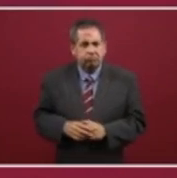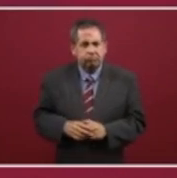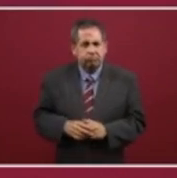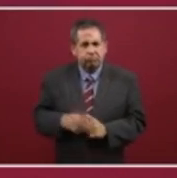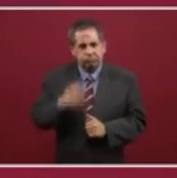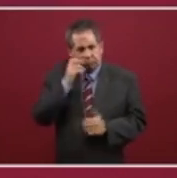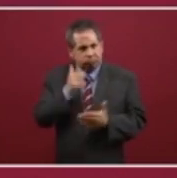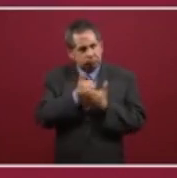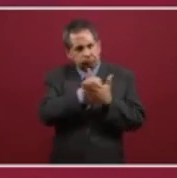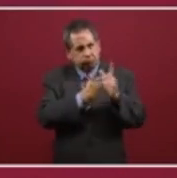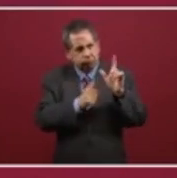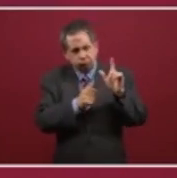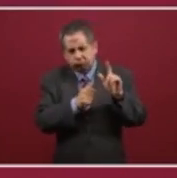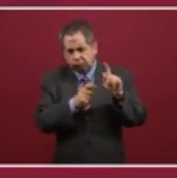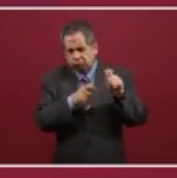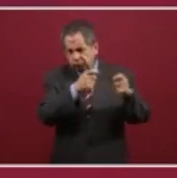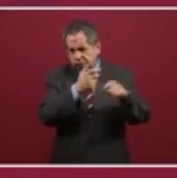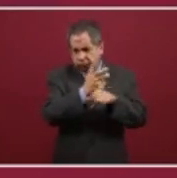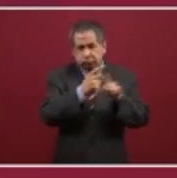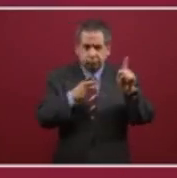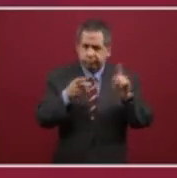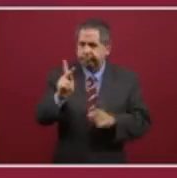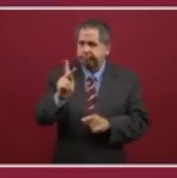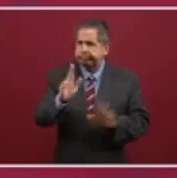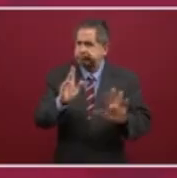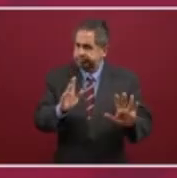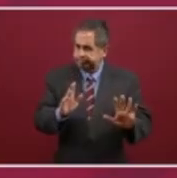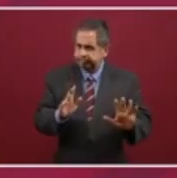queremos ayudarlos, pero